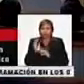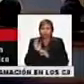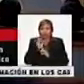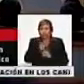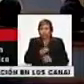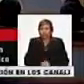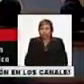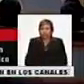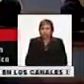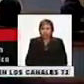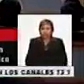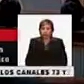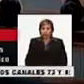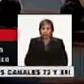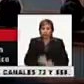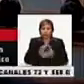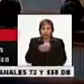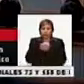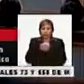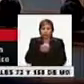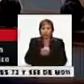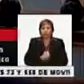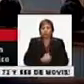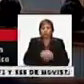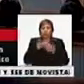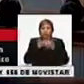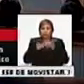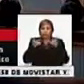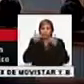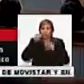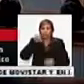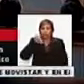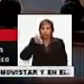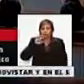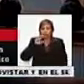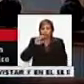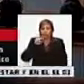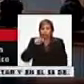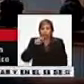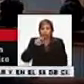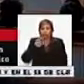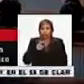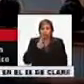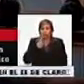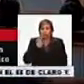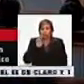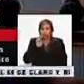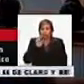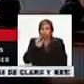ustedes, el compañero y doctor Nicanor Asmat Vega.